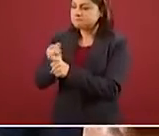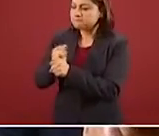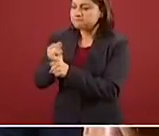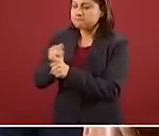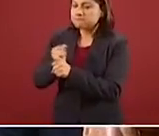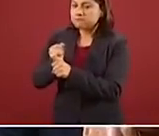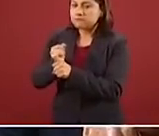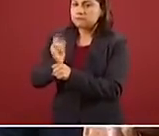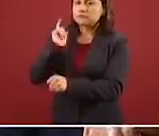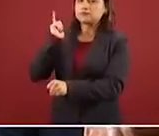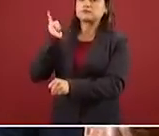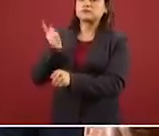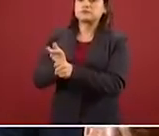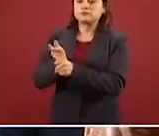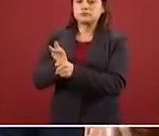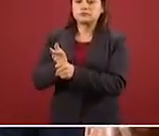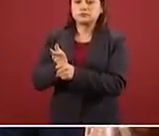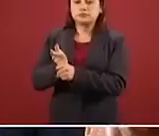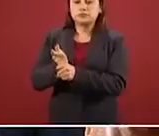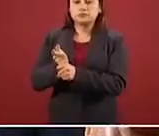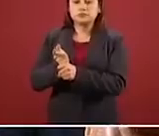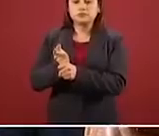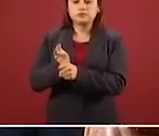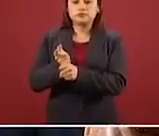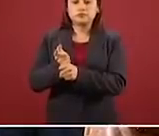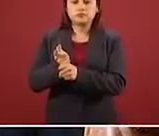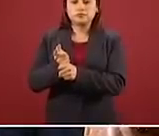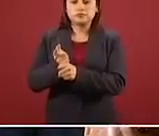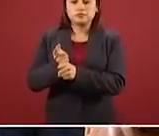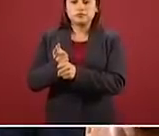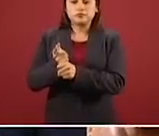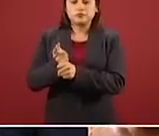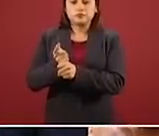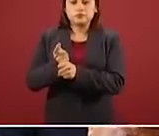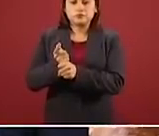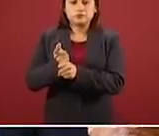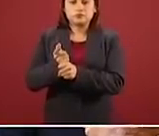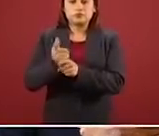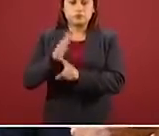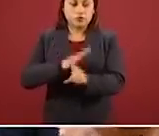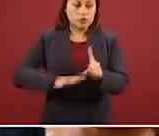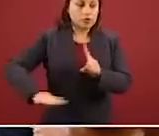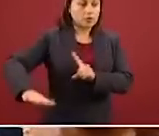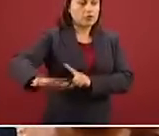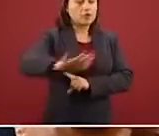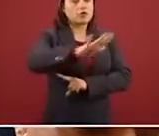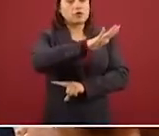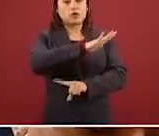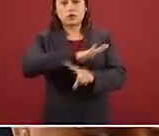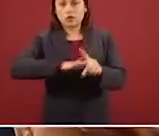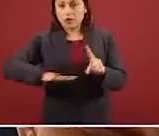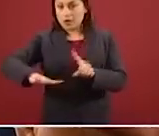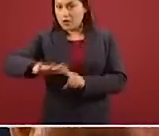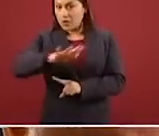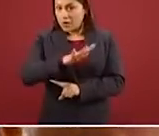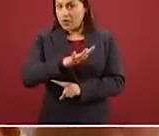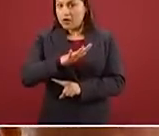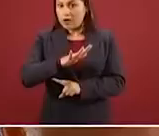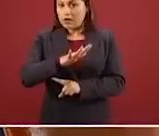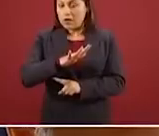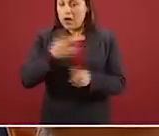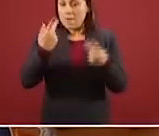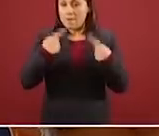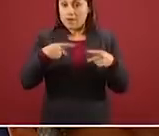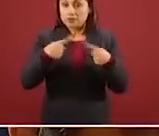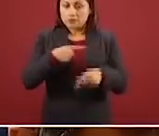y encontramos que el pueblo, como usted dice, entendido, quien tiene pocos ingresos, quien